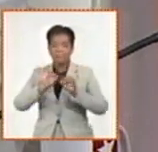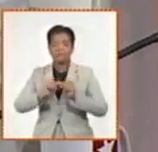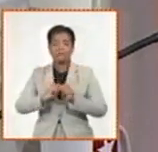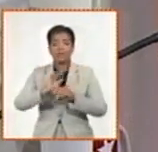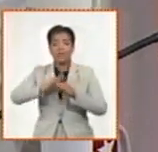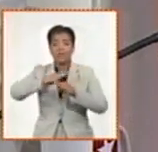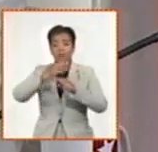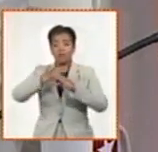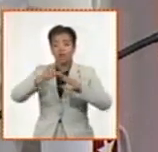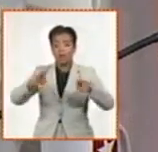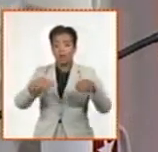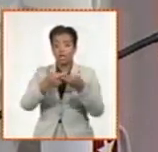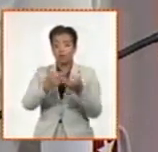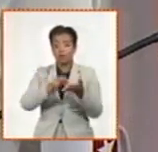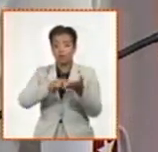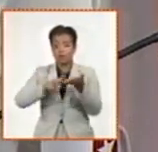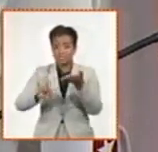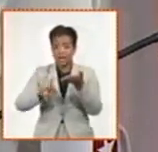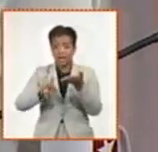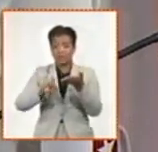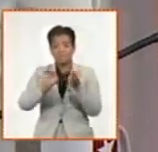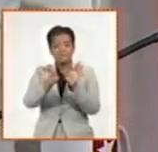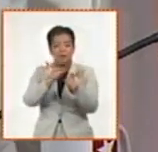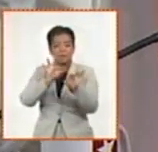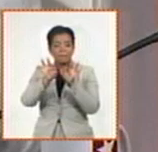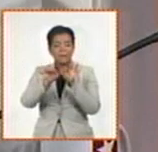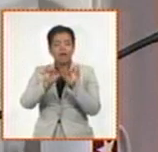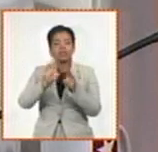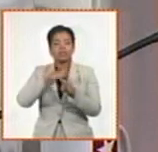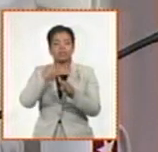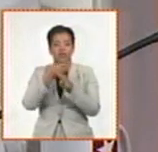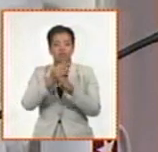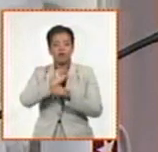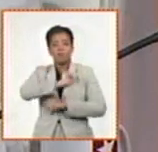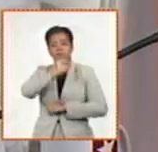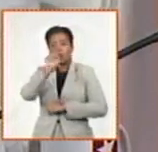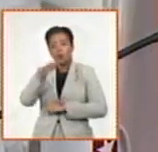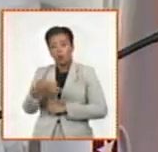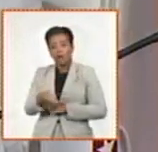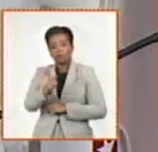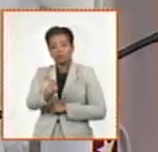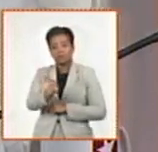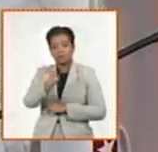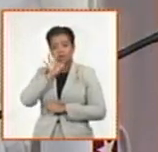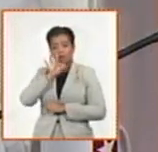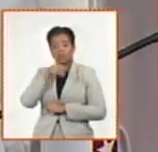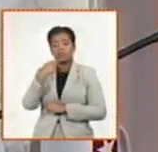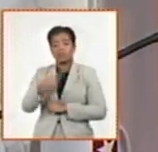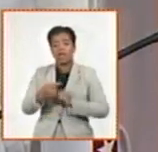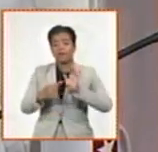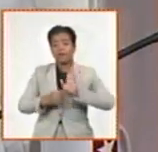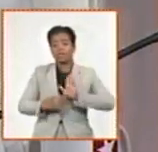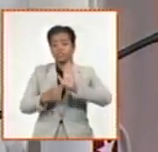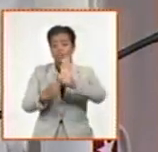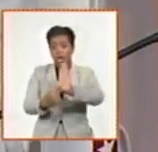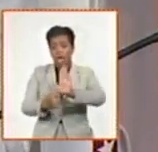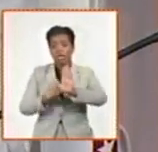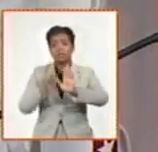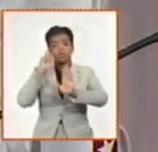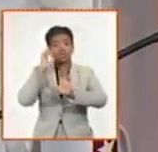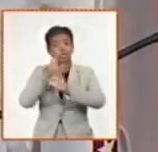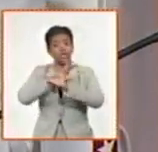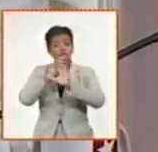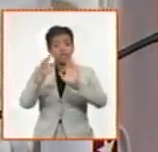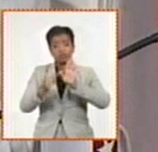evento provincial y se seleccionan los mejores trabajos para porque hay que venir presentar a este trabajo. Evento. Sí, tiene sí. carácter científico. Sí,